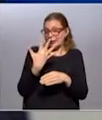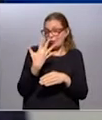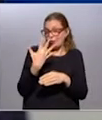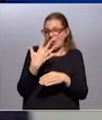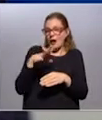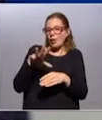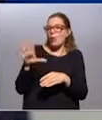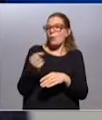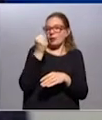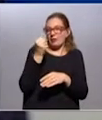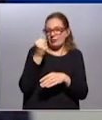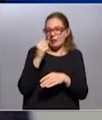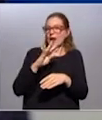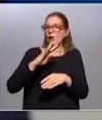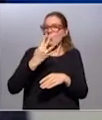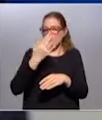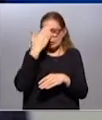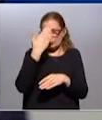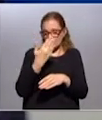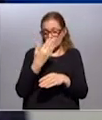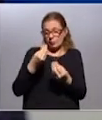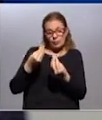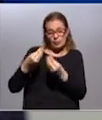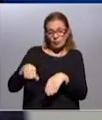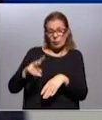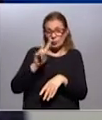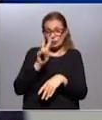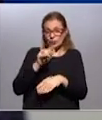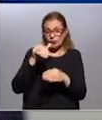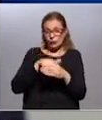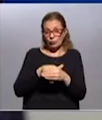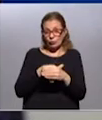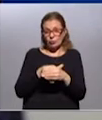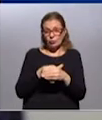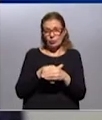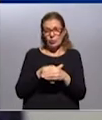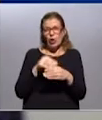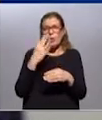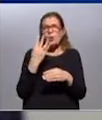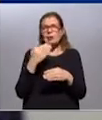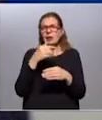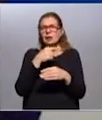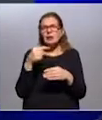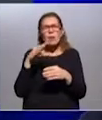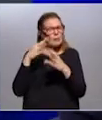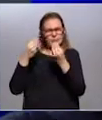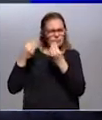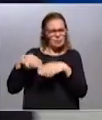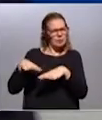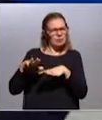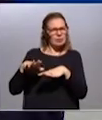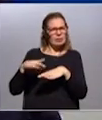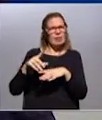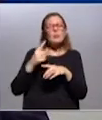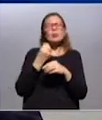y la cuarta línea el frente amplio era perdió por 22 votos la cuarta línea jaime parte está claro porque